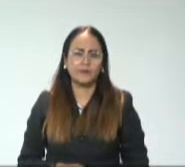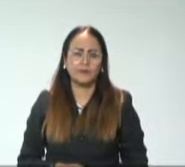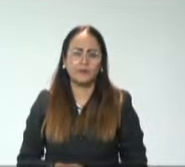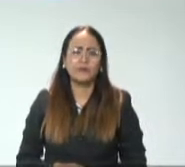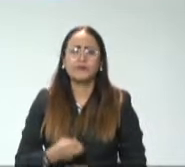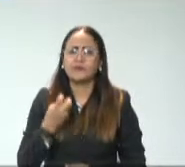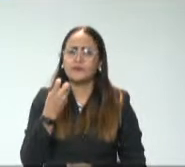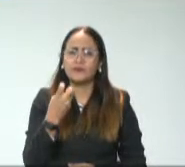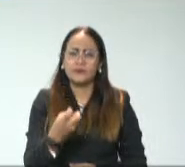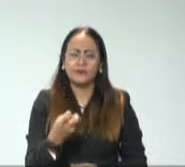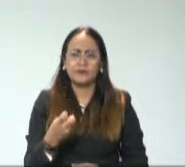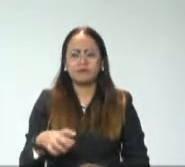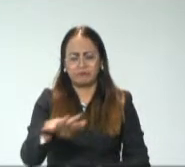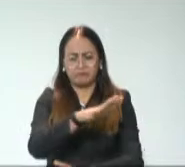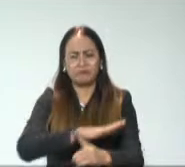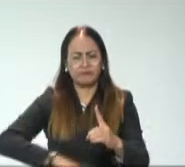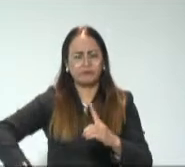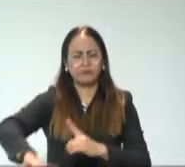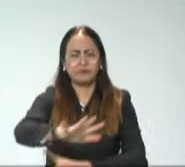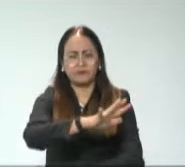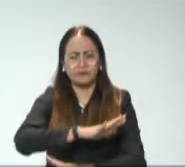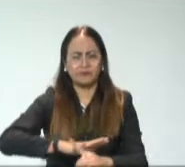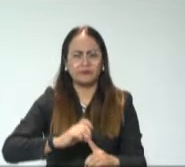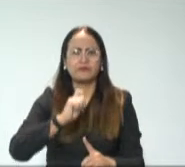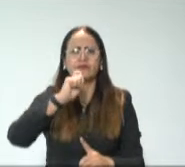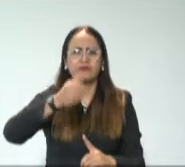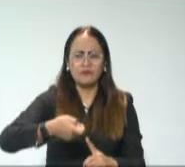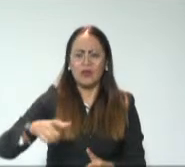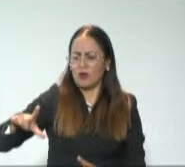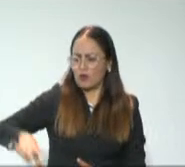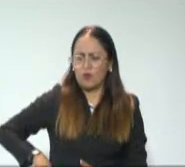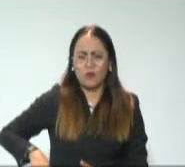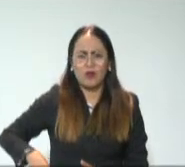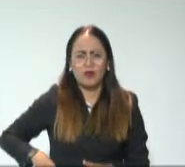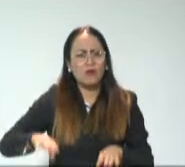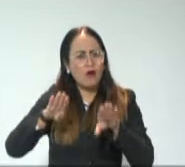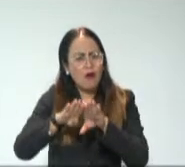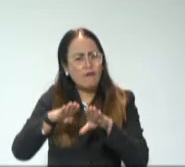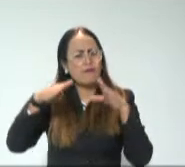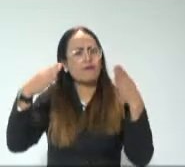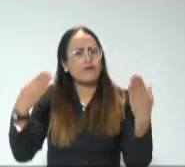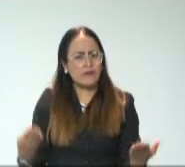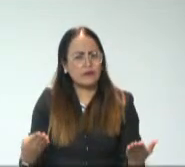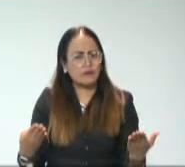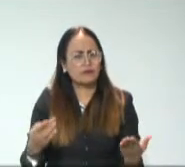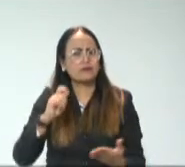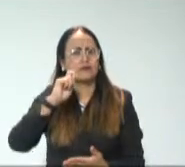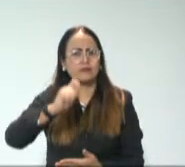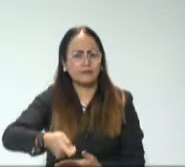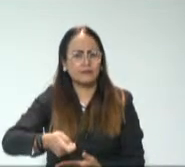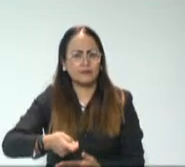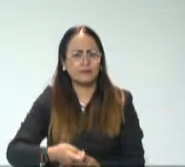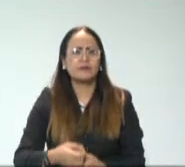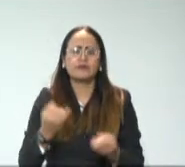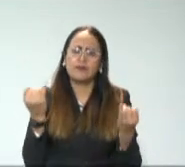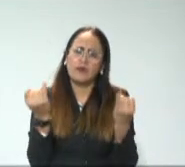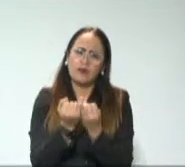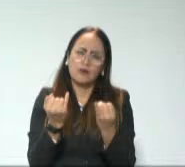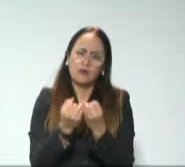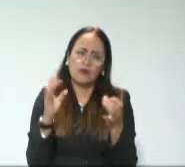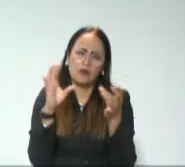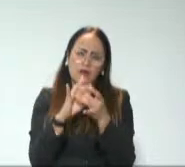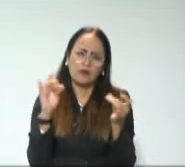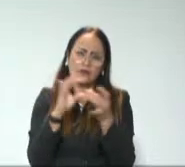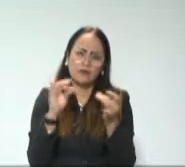esto con este contexto sobre lo que implica gobiernos abiertos no habla también o nos permite hablar de lo que genera